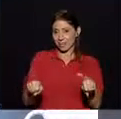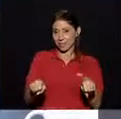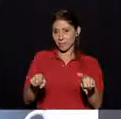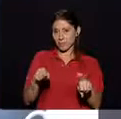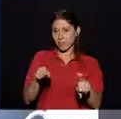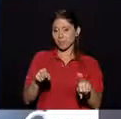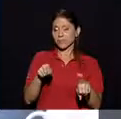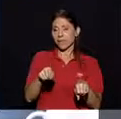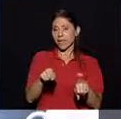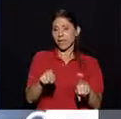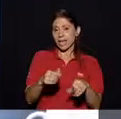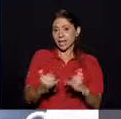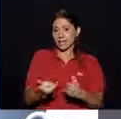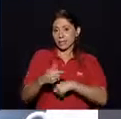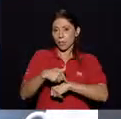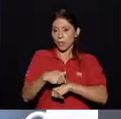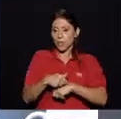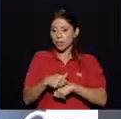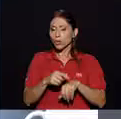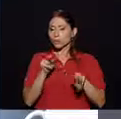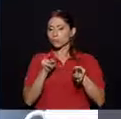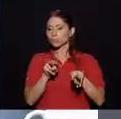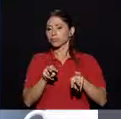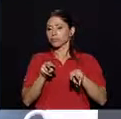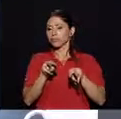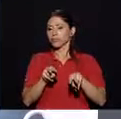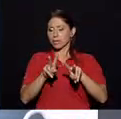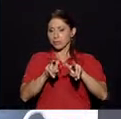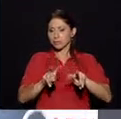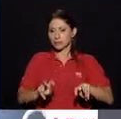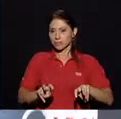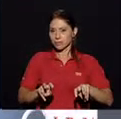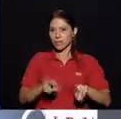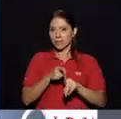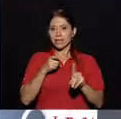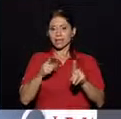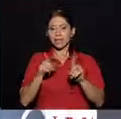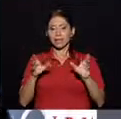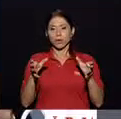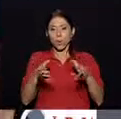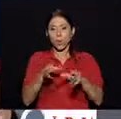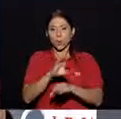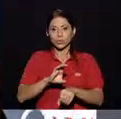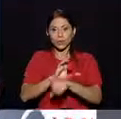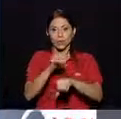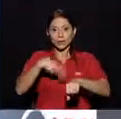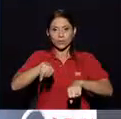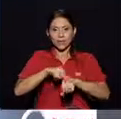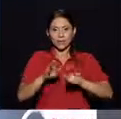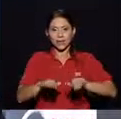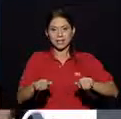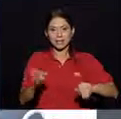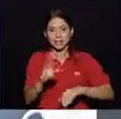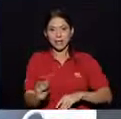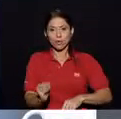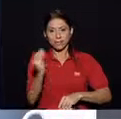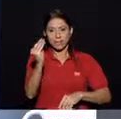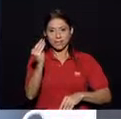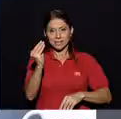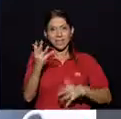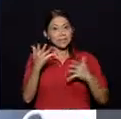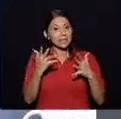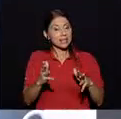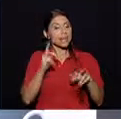locales de protección, pero en el medio se quedó muy deficitario en el diseño original. Entonces, ahorita estamos viendo a ver qué es eso que está